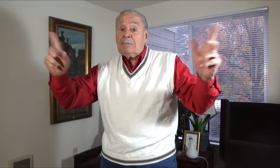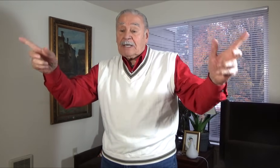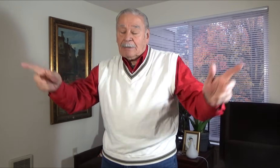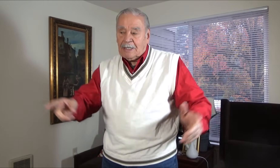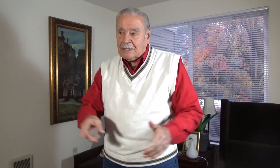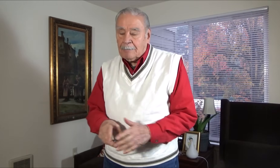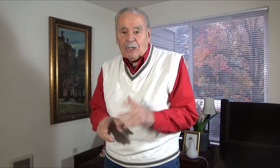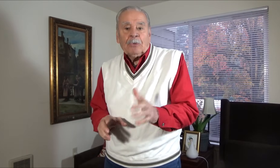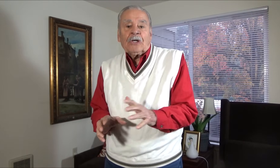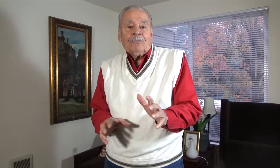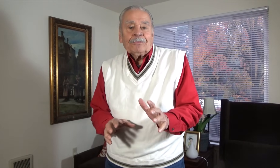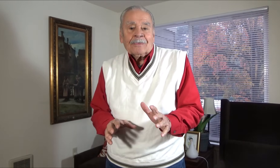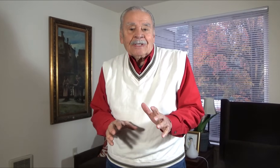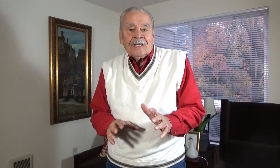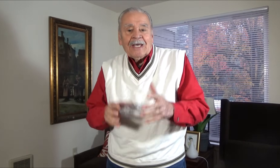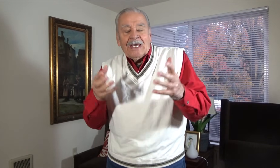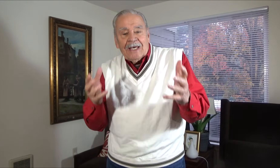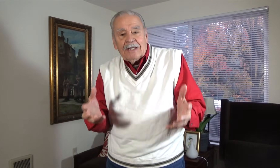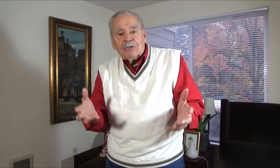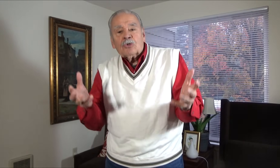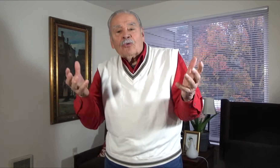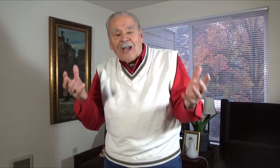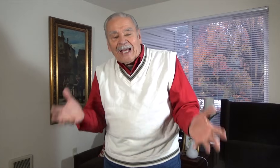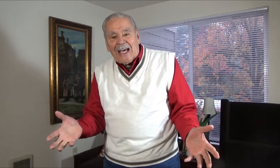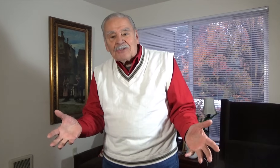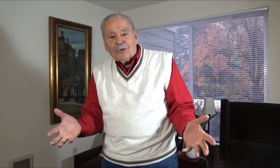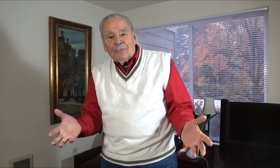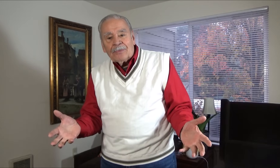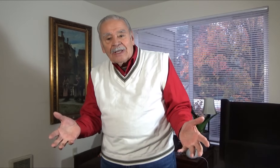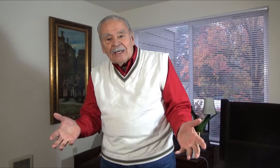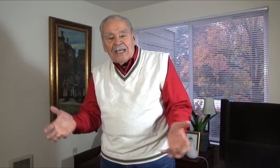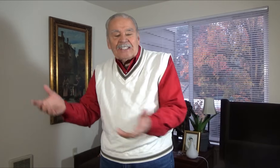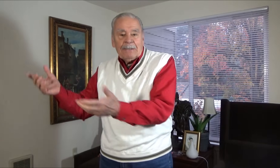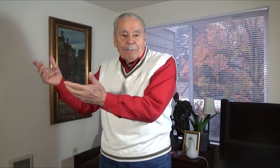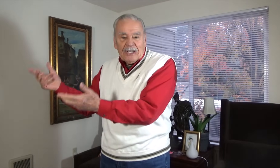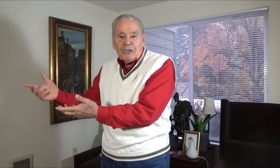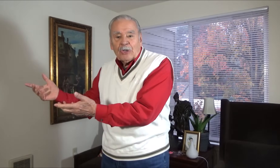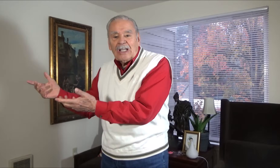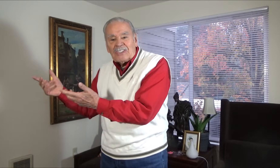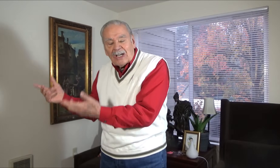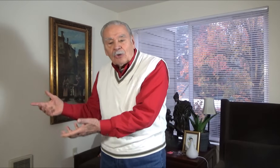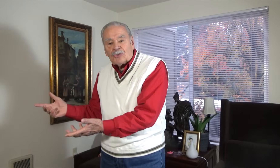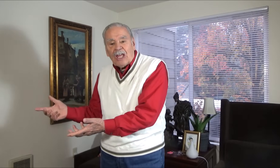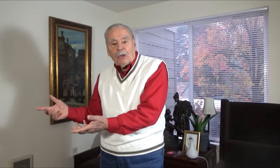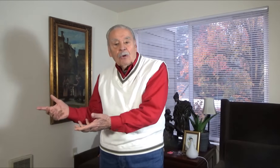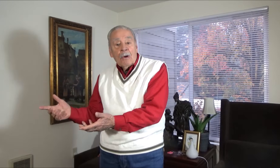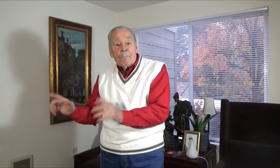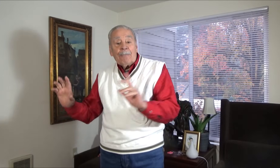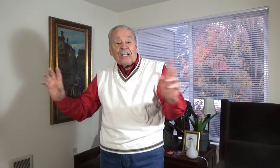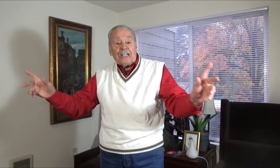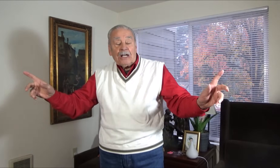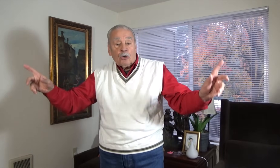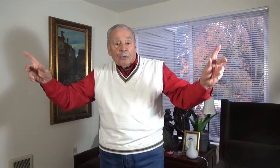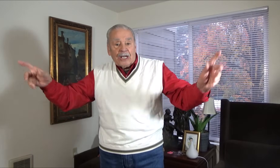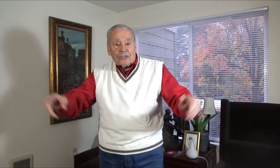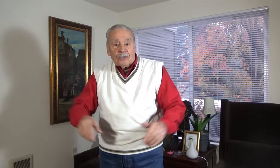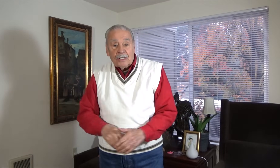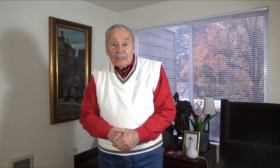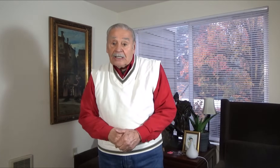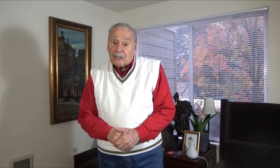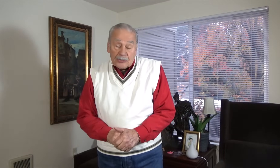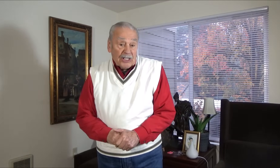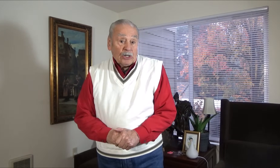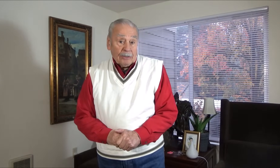ignorados olímpicamente. Pero bueno, su fracaso es el precio que les ha costado perder el